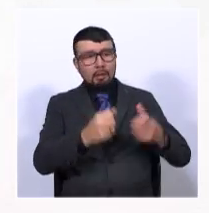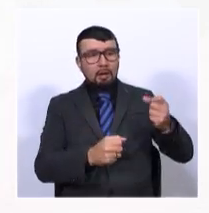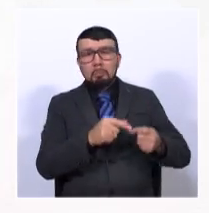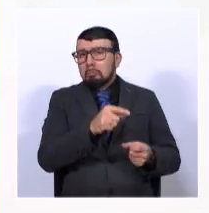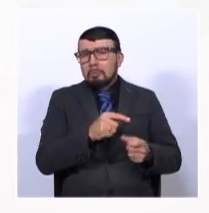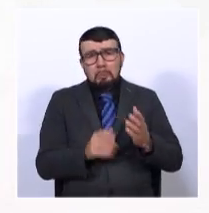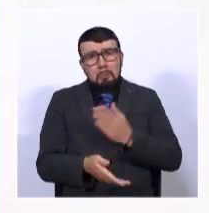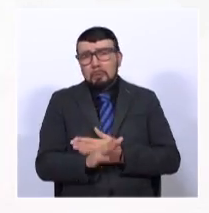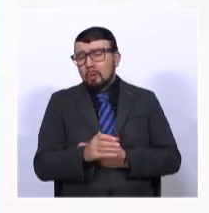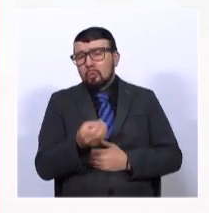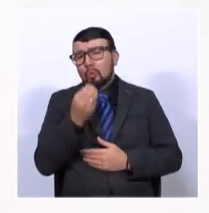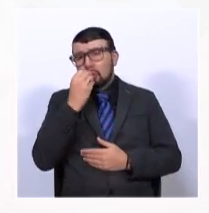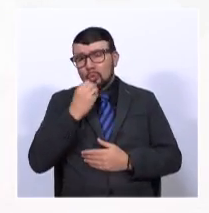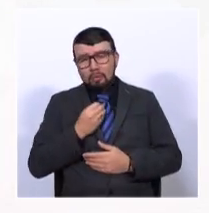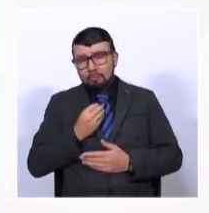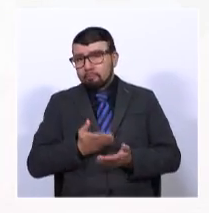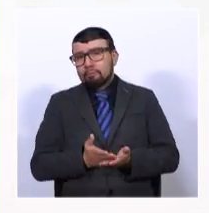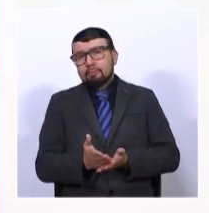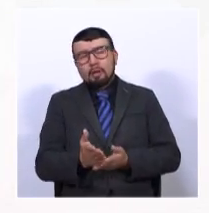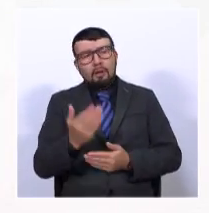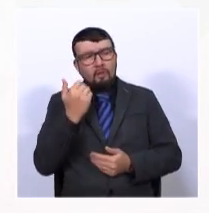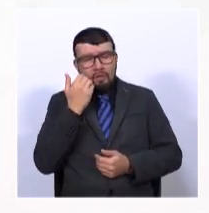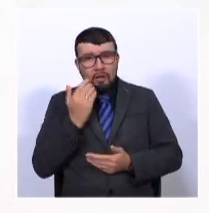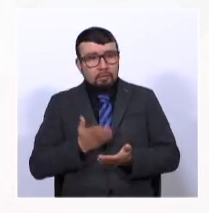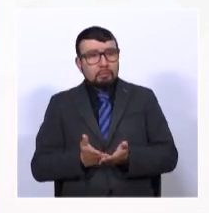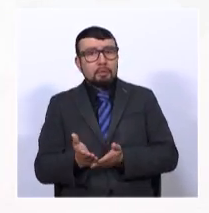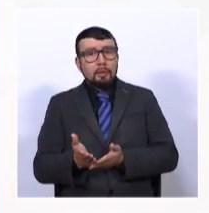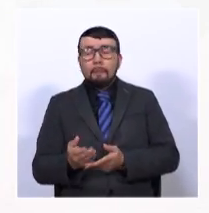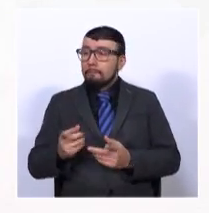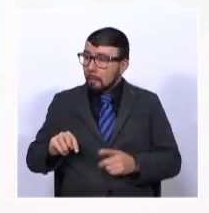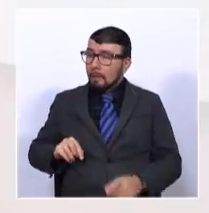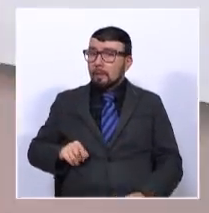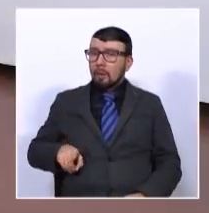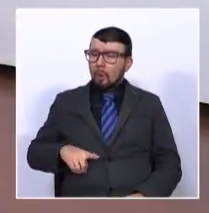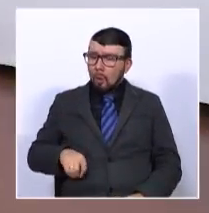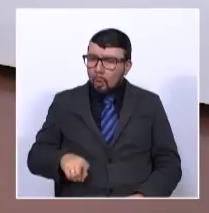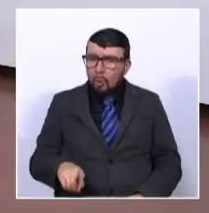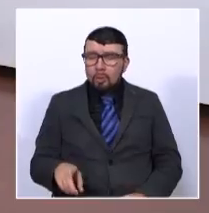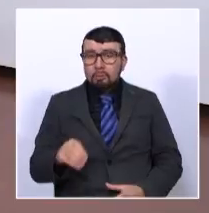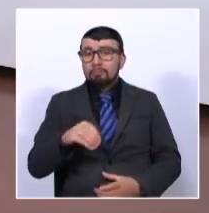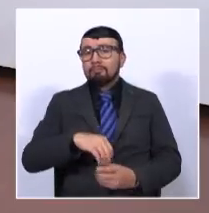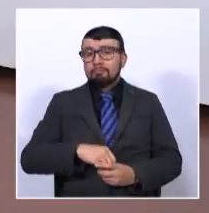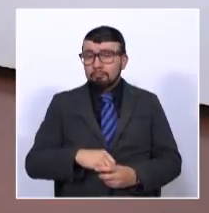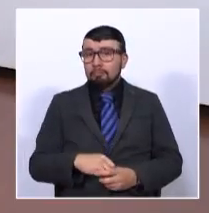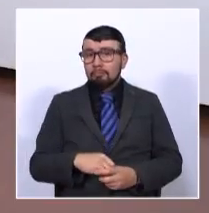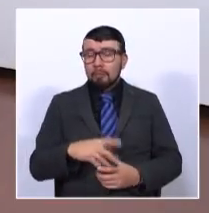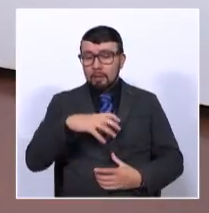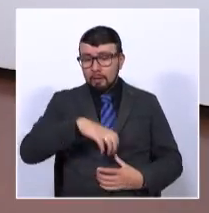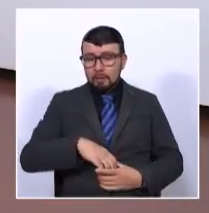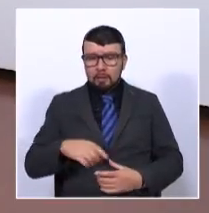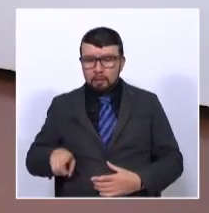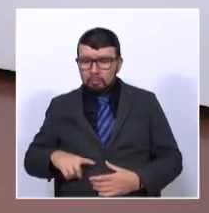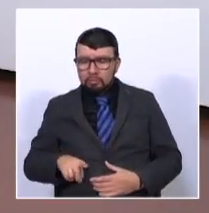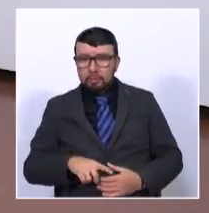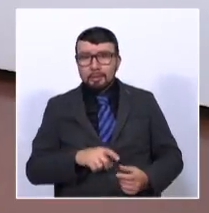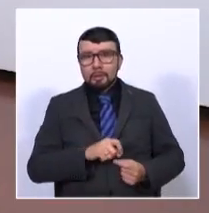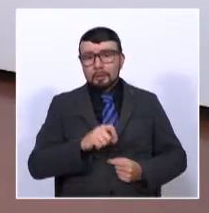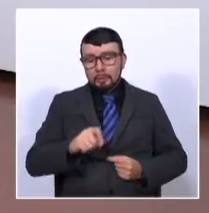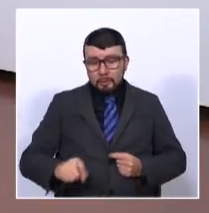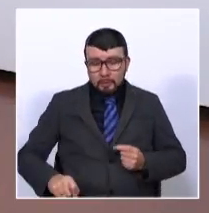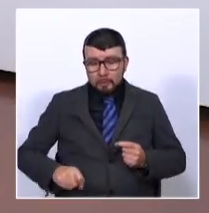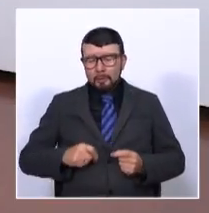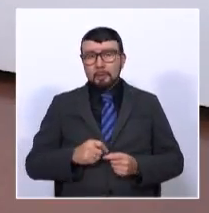pelusa siempre porque es alérgica. Doctor Jorge, los parásitos, acuérdese Además, que los parásitos hacen unos ciclos por el